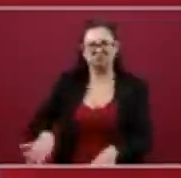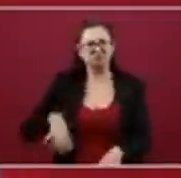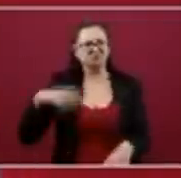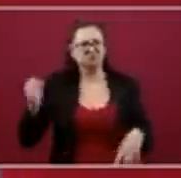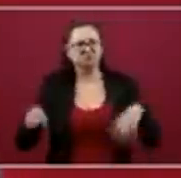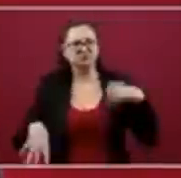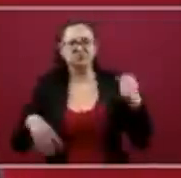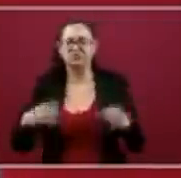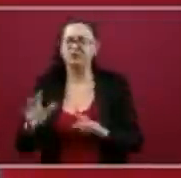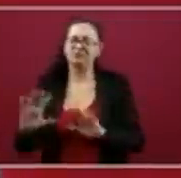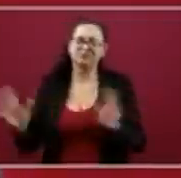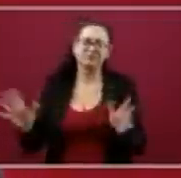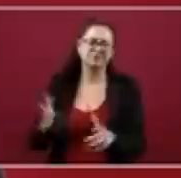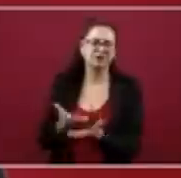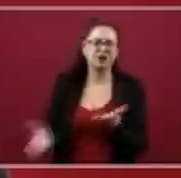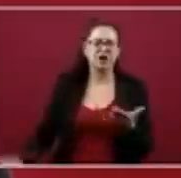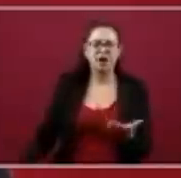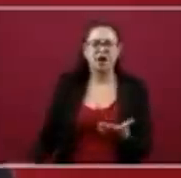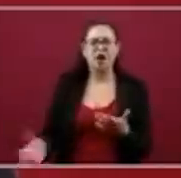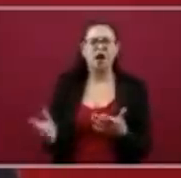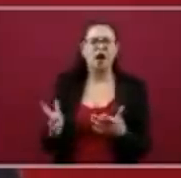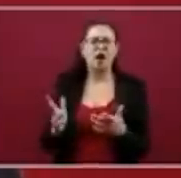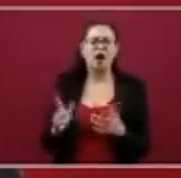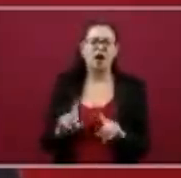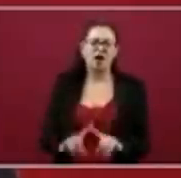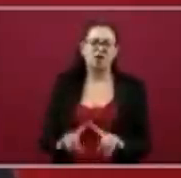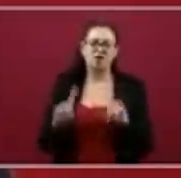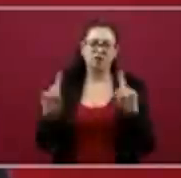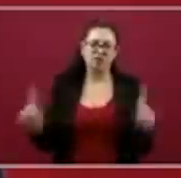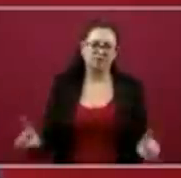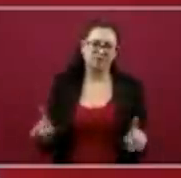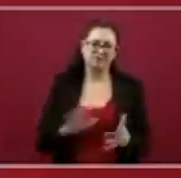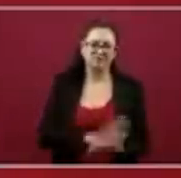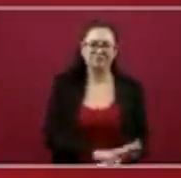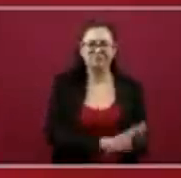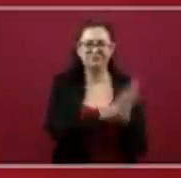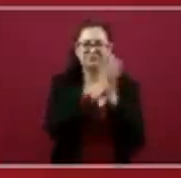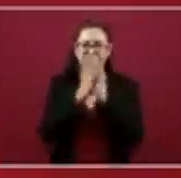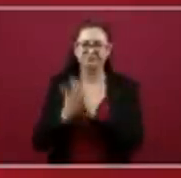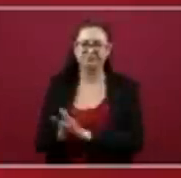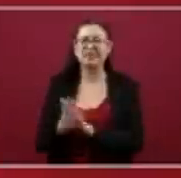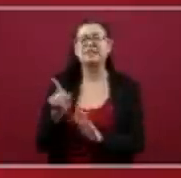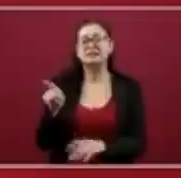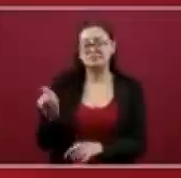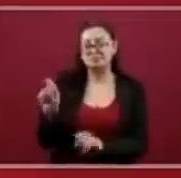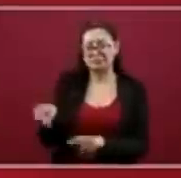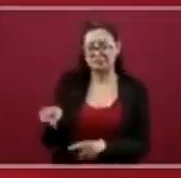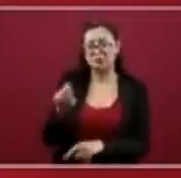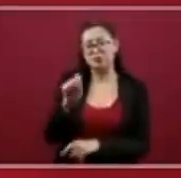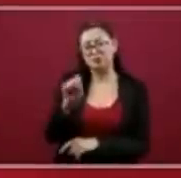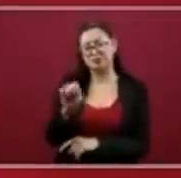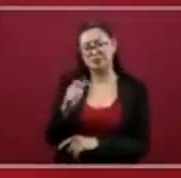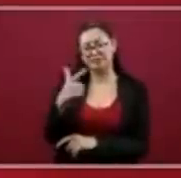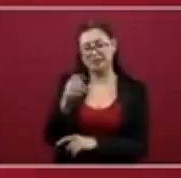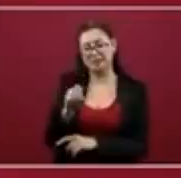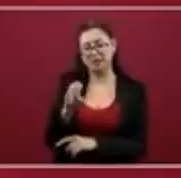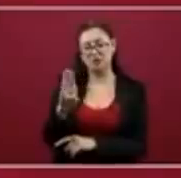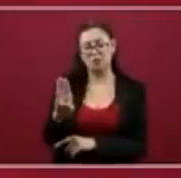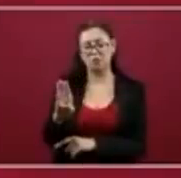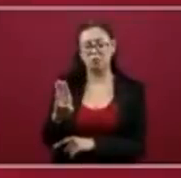de la transformación que se está llevando a cabo en el país, esa secretaría